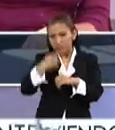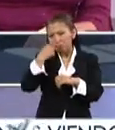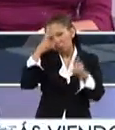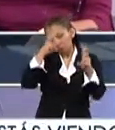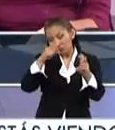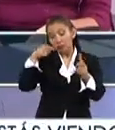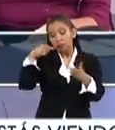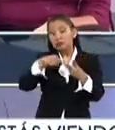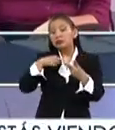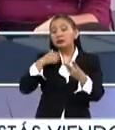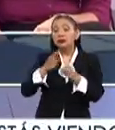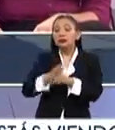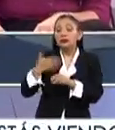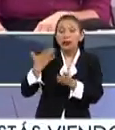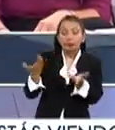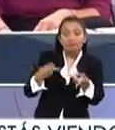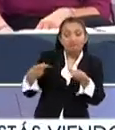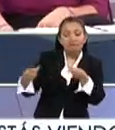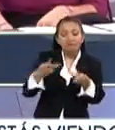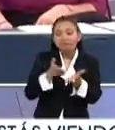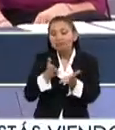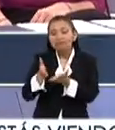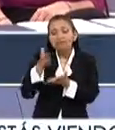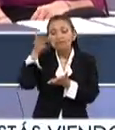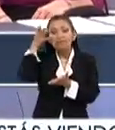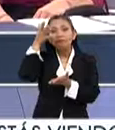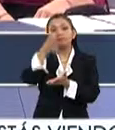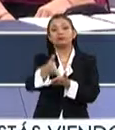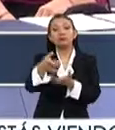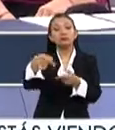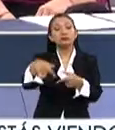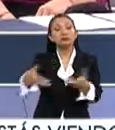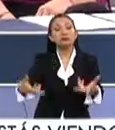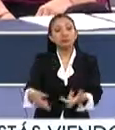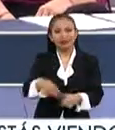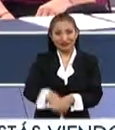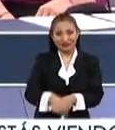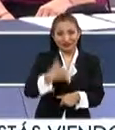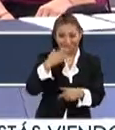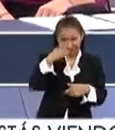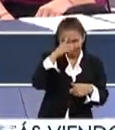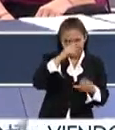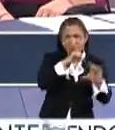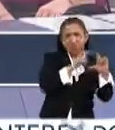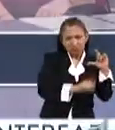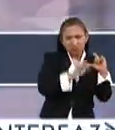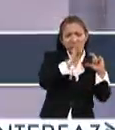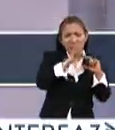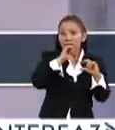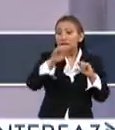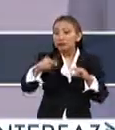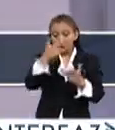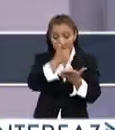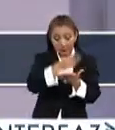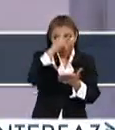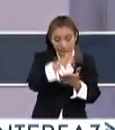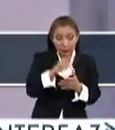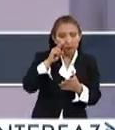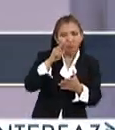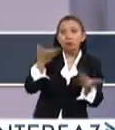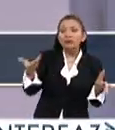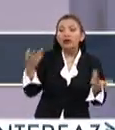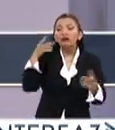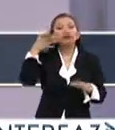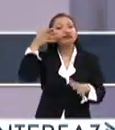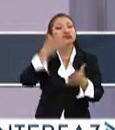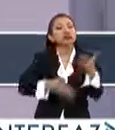sino también las rutas estratégicas hacia donde tiene que moverse, no solamente a nivel nacional, sino en la Ciudad de México, y ver cuáles son